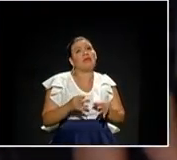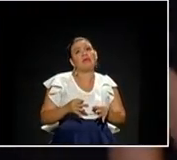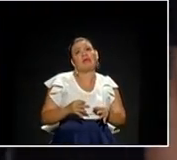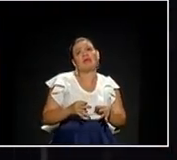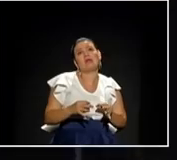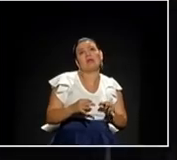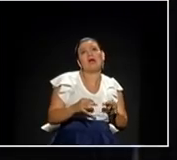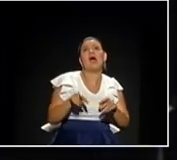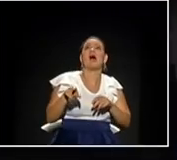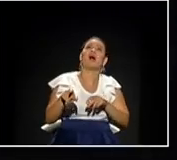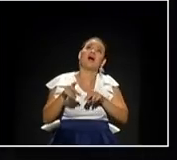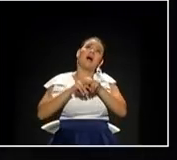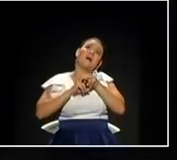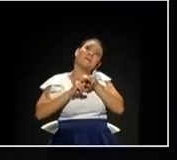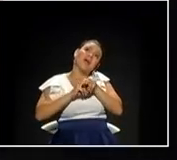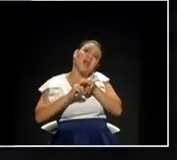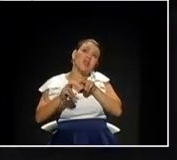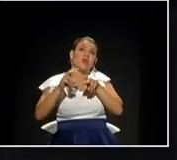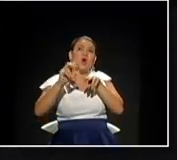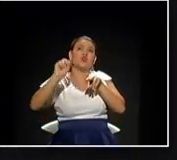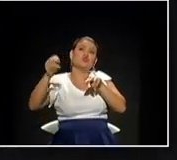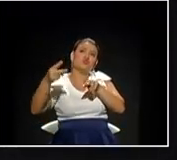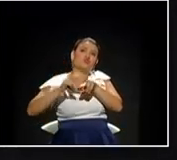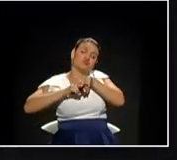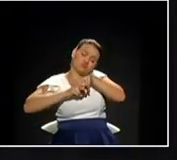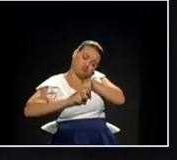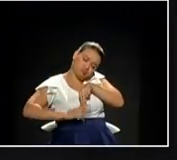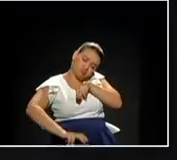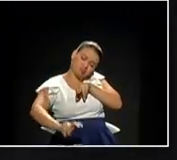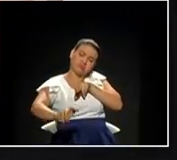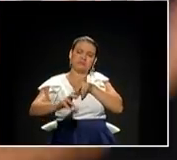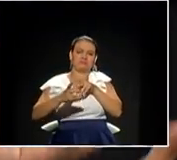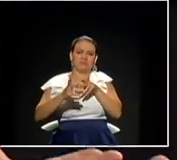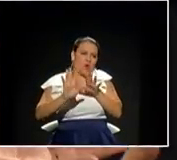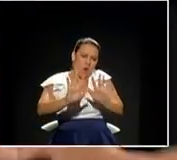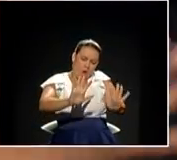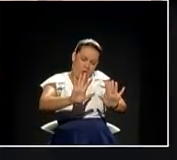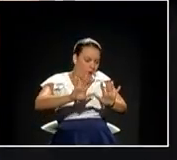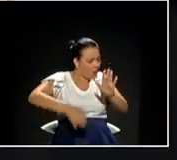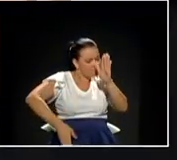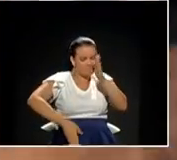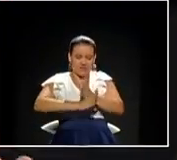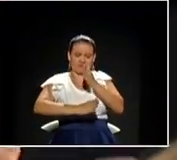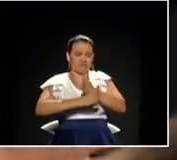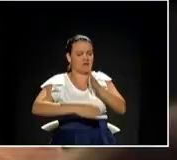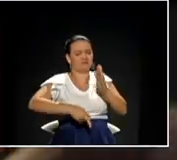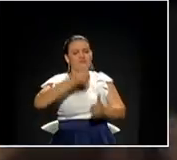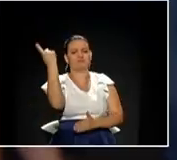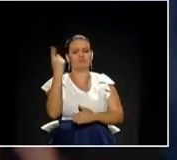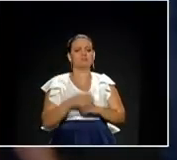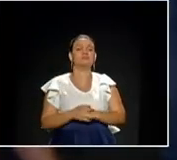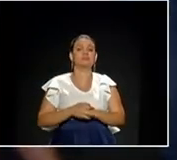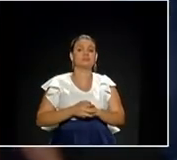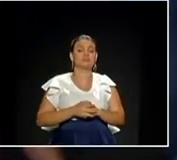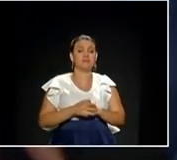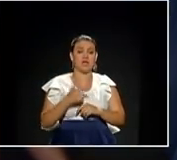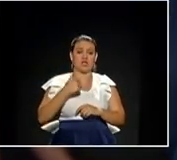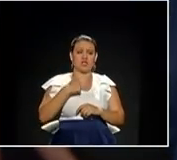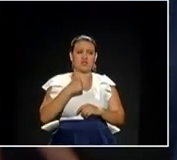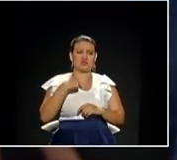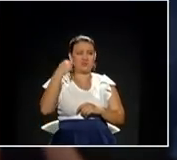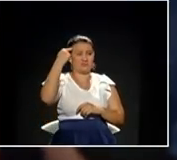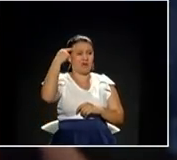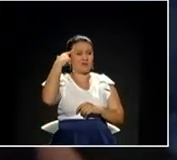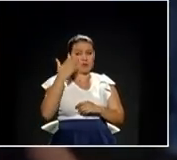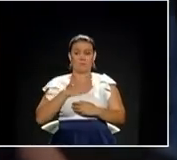subterráneos o no arrancar segundo nosotros tenemos que cambiar las formas quiero liderar con el ejemplo tenemos que usar menos el vehículo